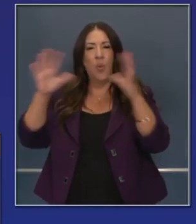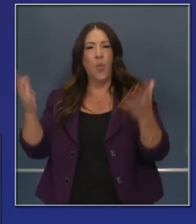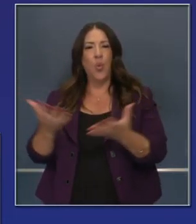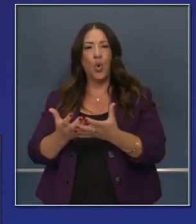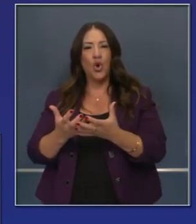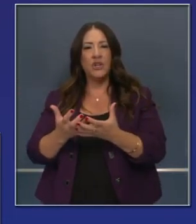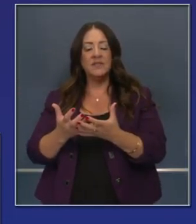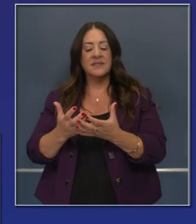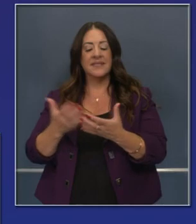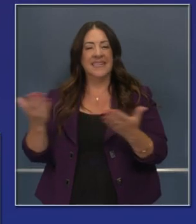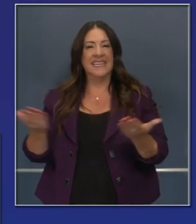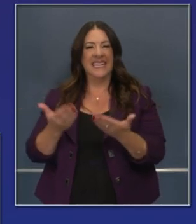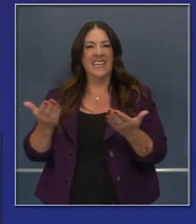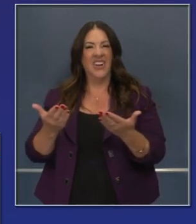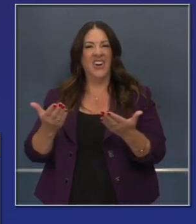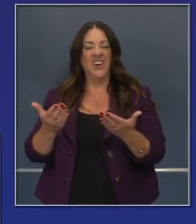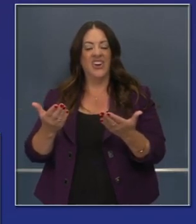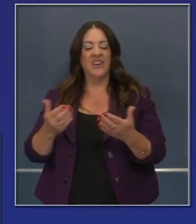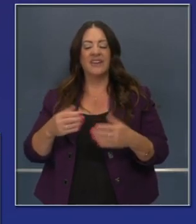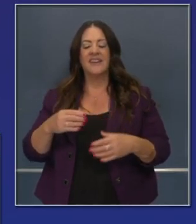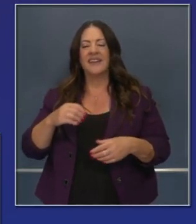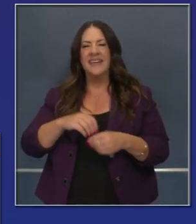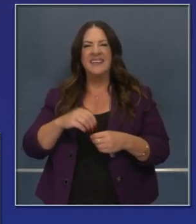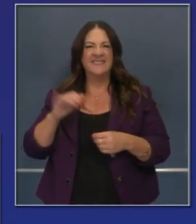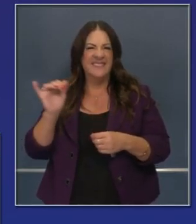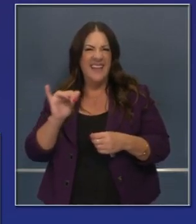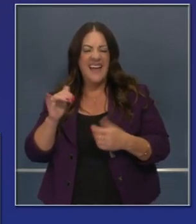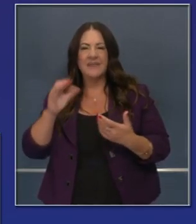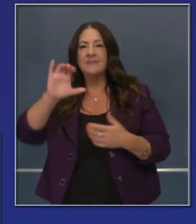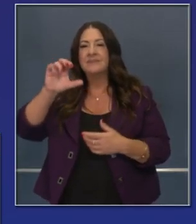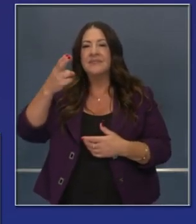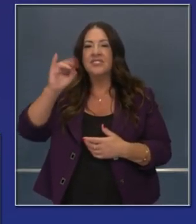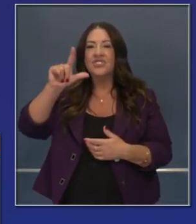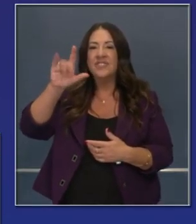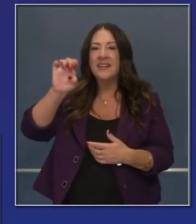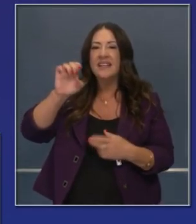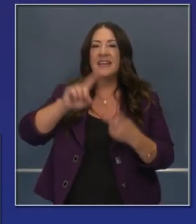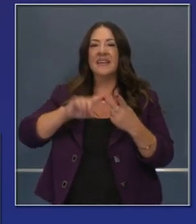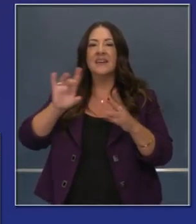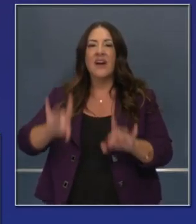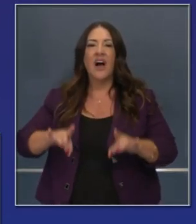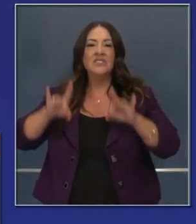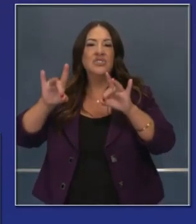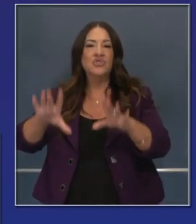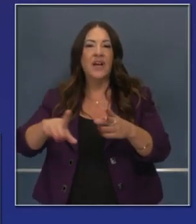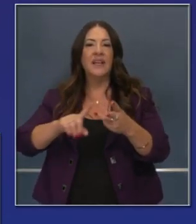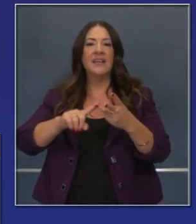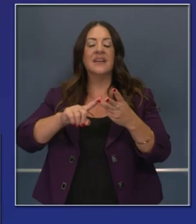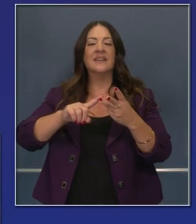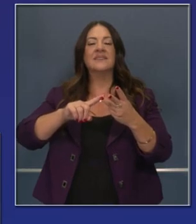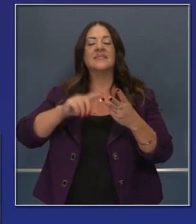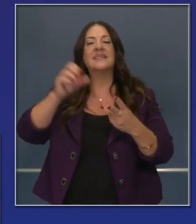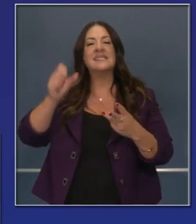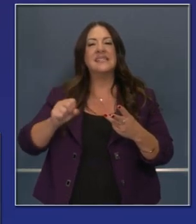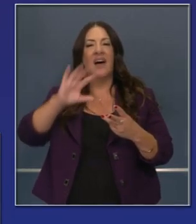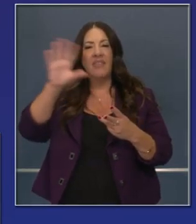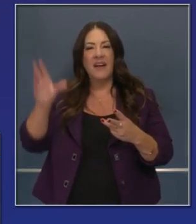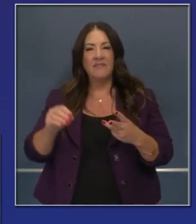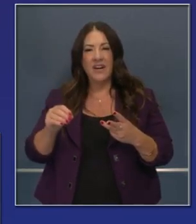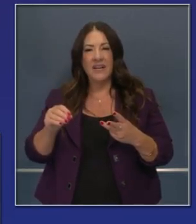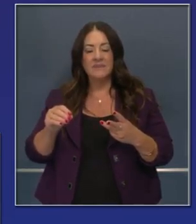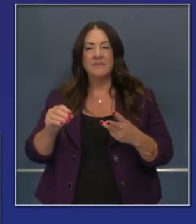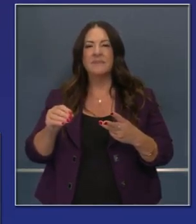de este país, del mundo más bien, en el hemisferio sur, países como Chile, Australia,